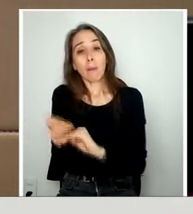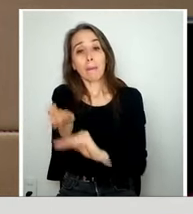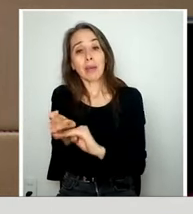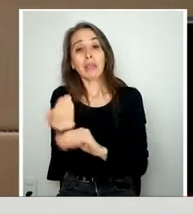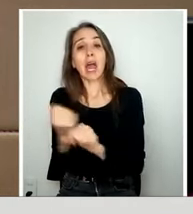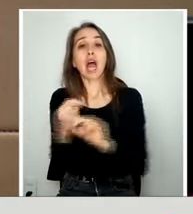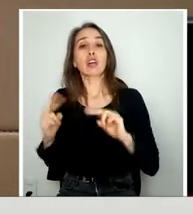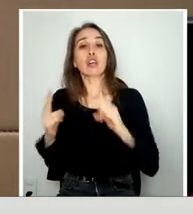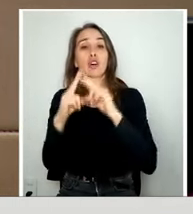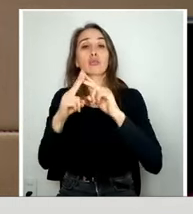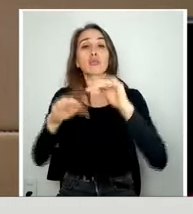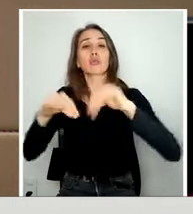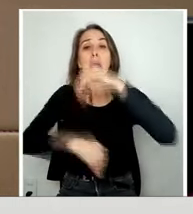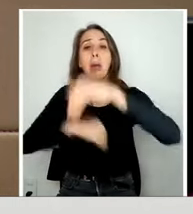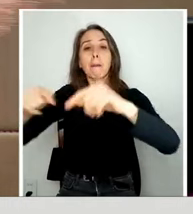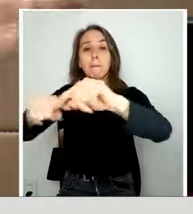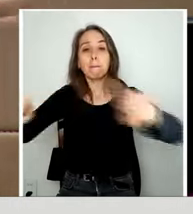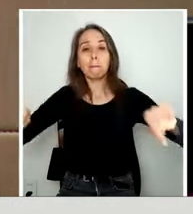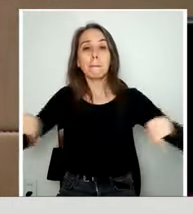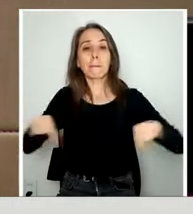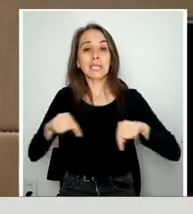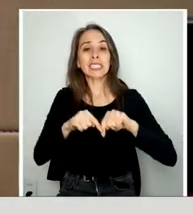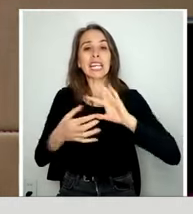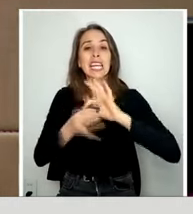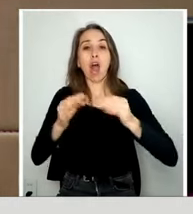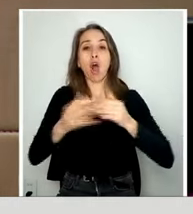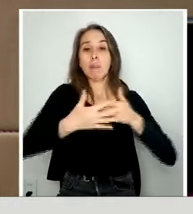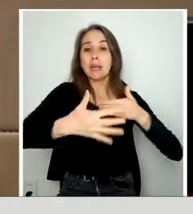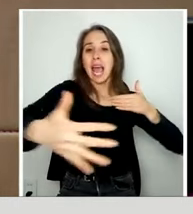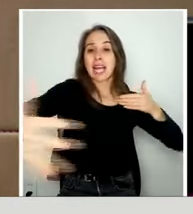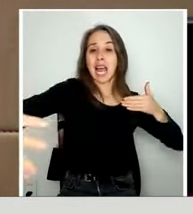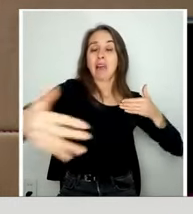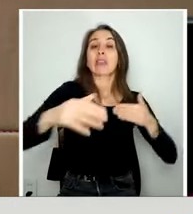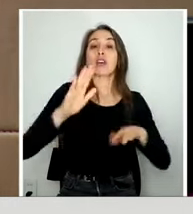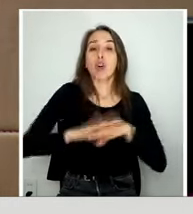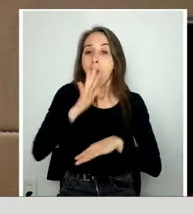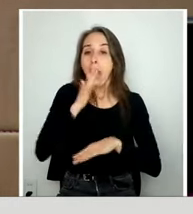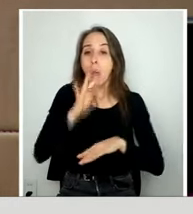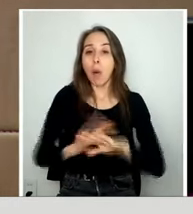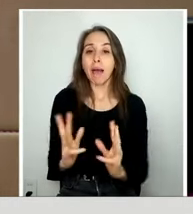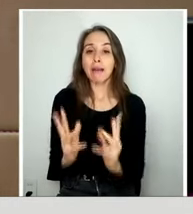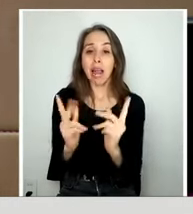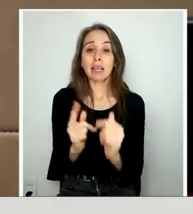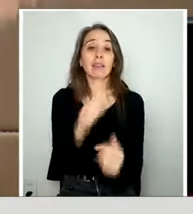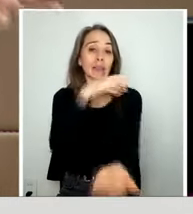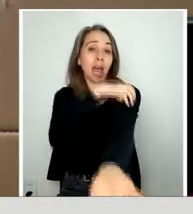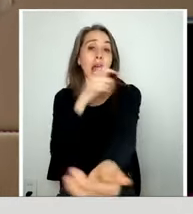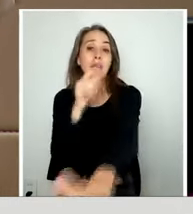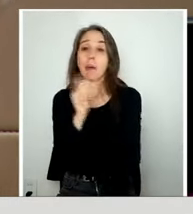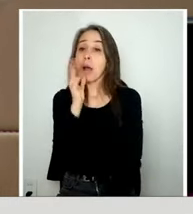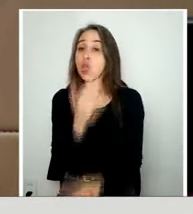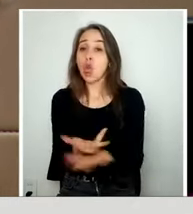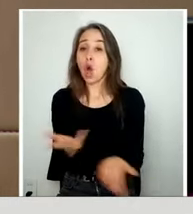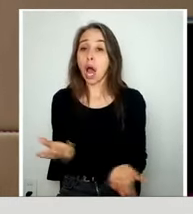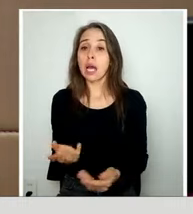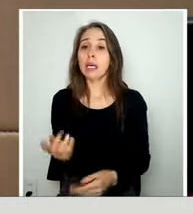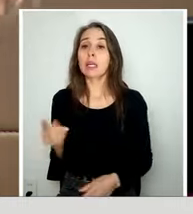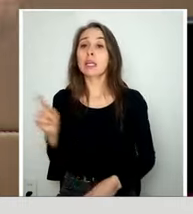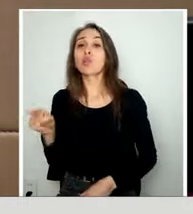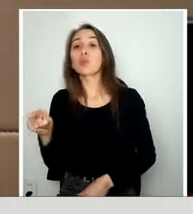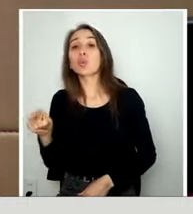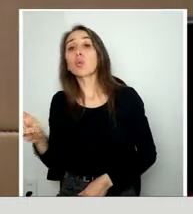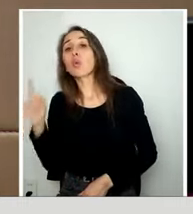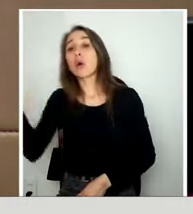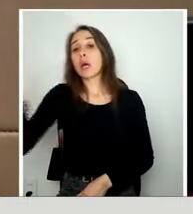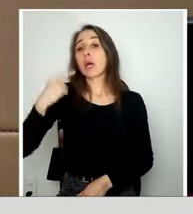olímpica temperada Porque hasta la fecha en la región de tarapacá no existe y nos mandaron a nadar a la playa Esa